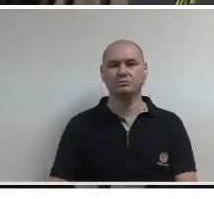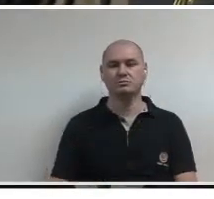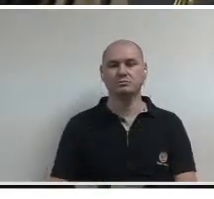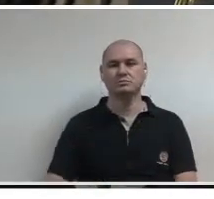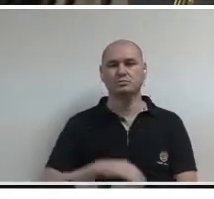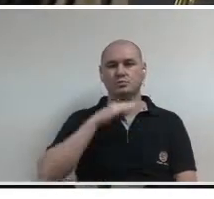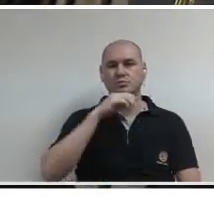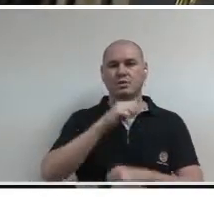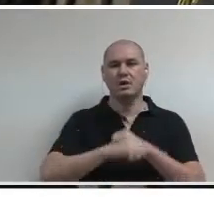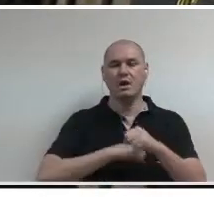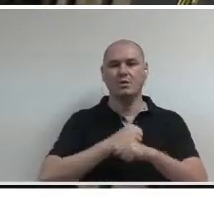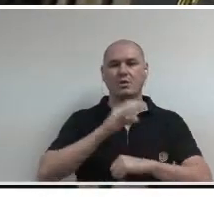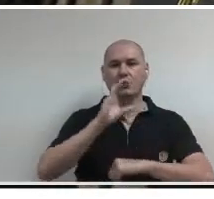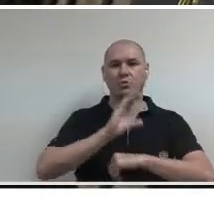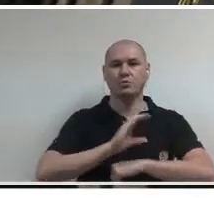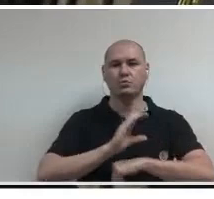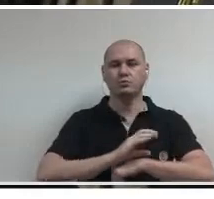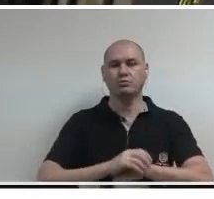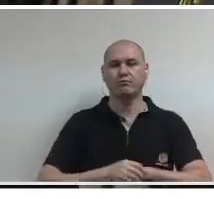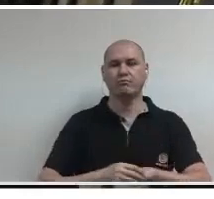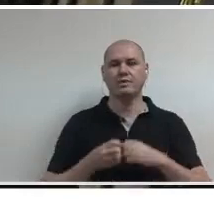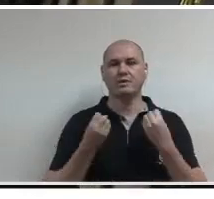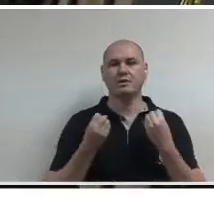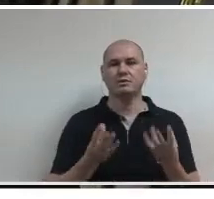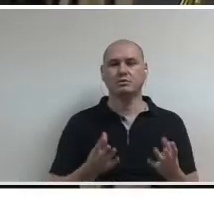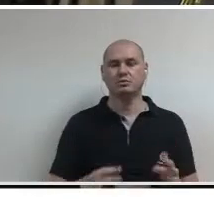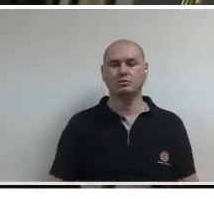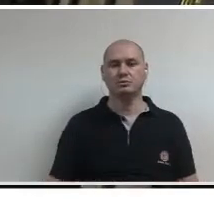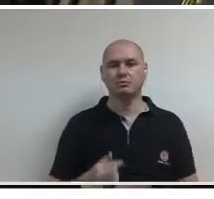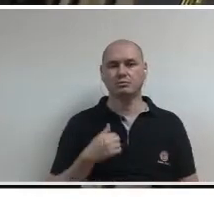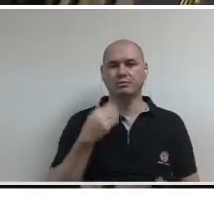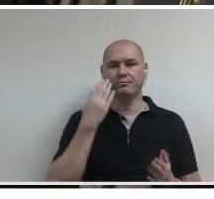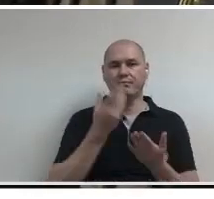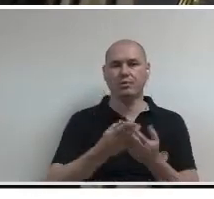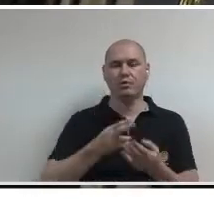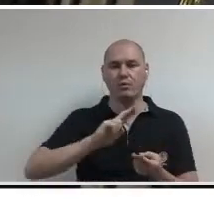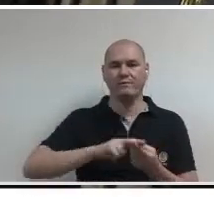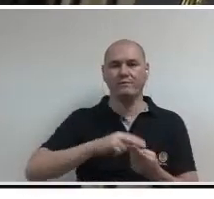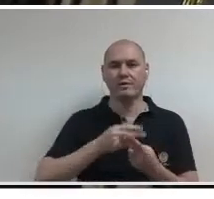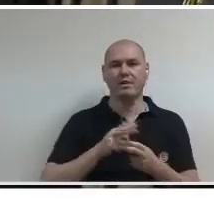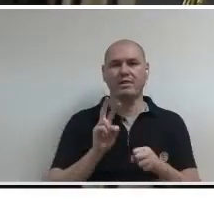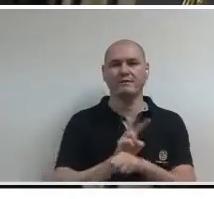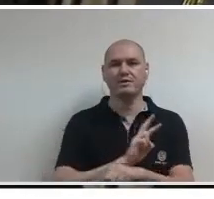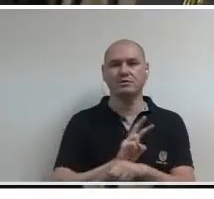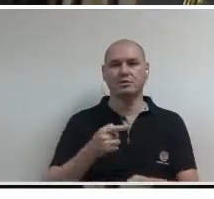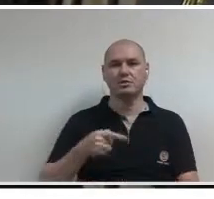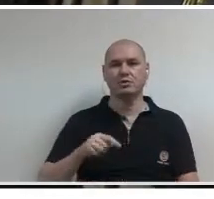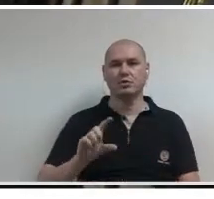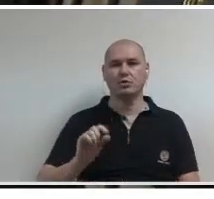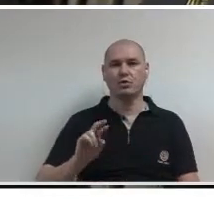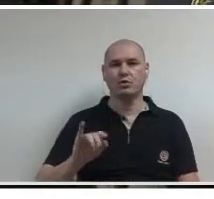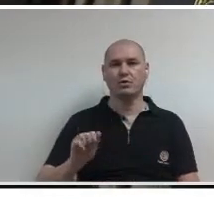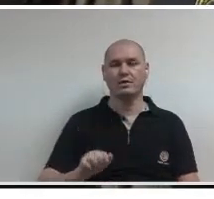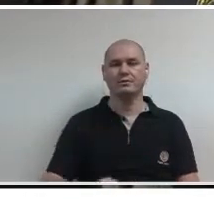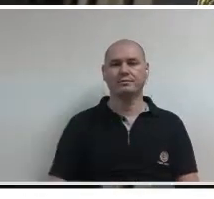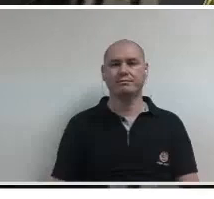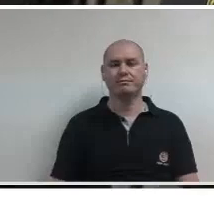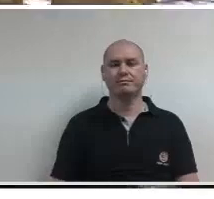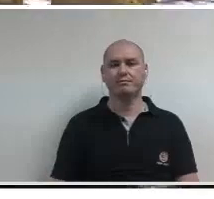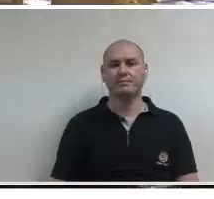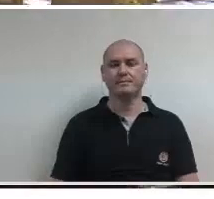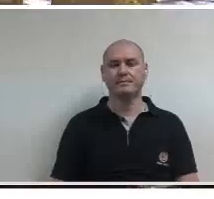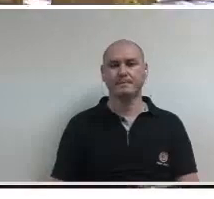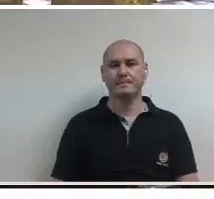ciencia penal 2014, ABI GTI, curso Oyapoa, Escuela ABI. UPRC, ayer ure, oña confirmamos,